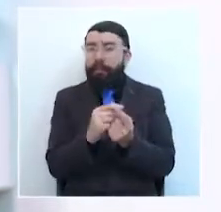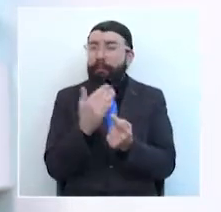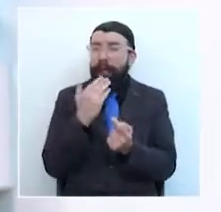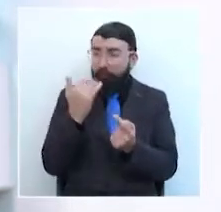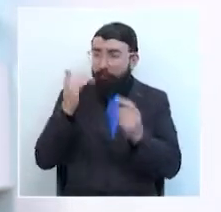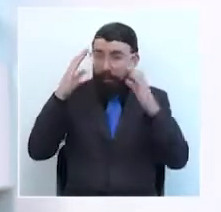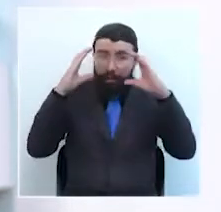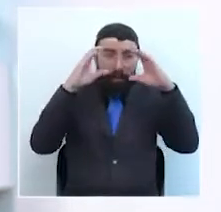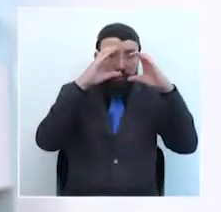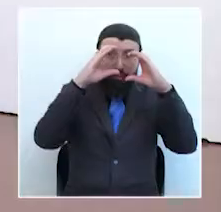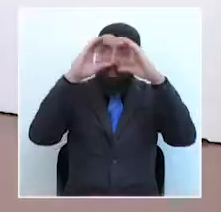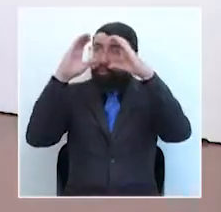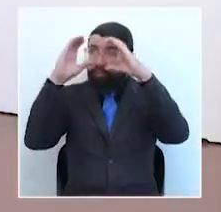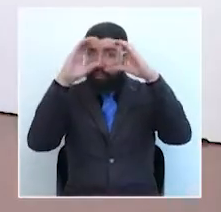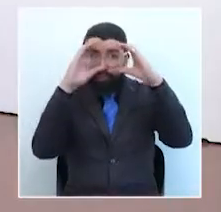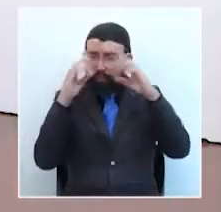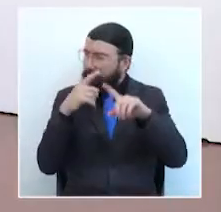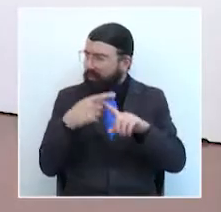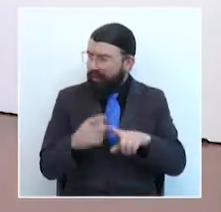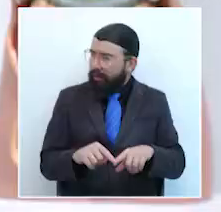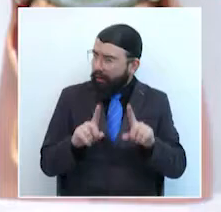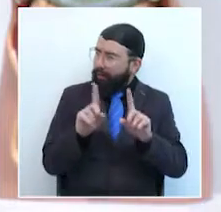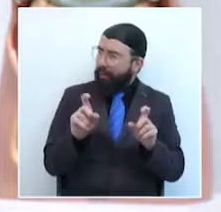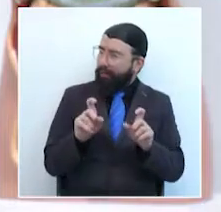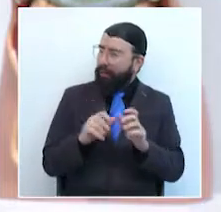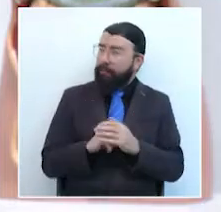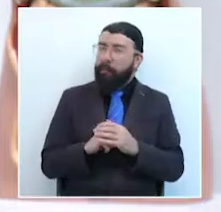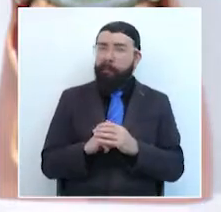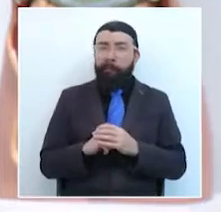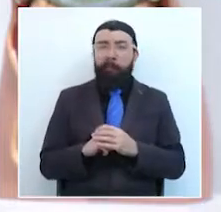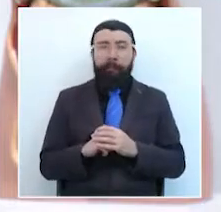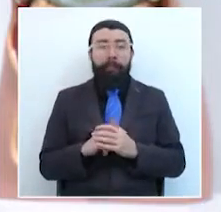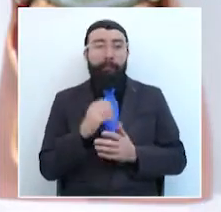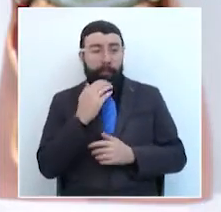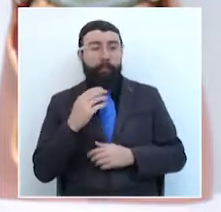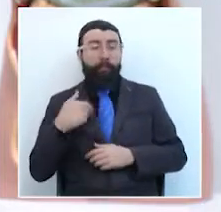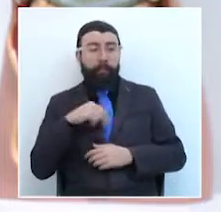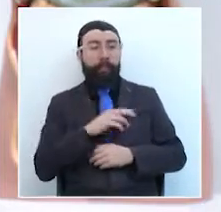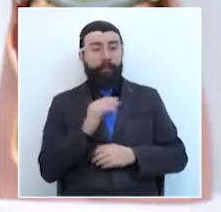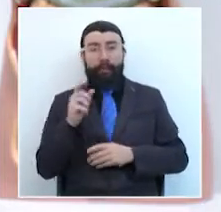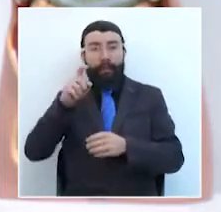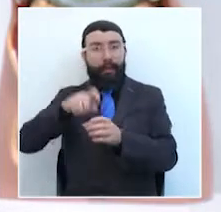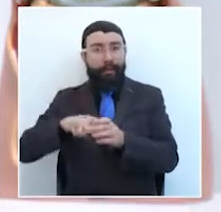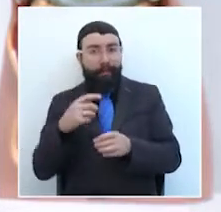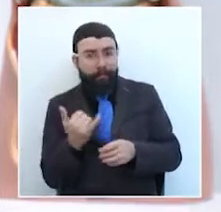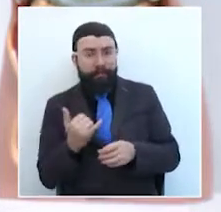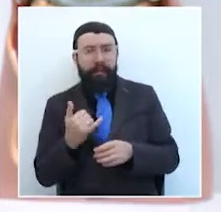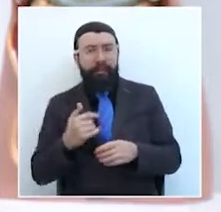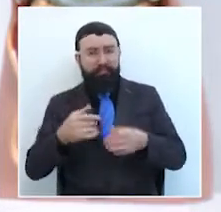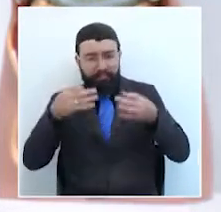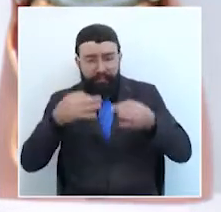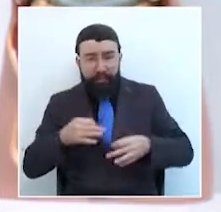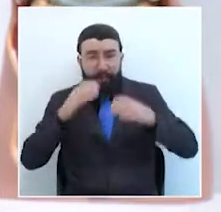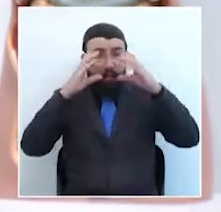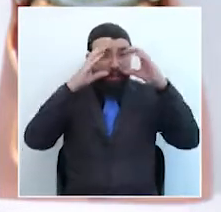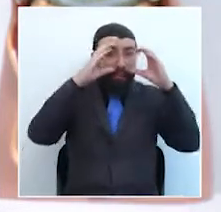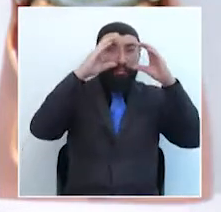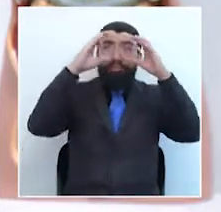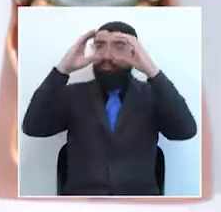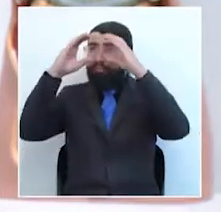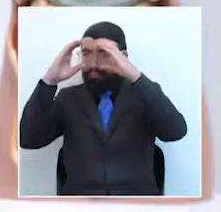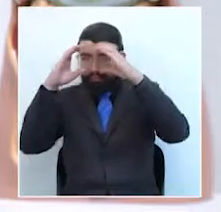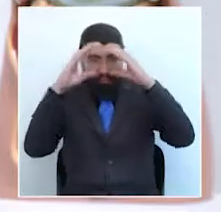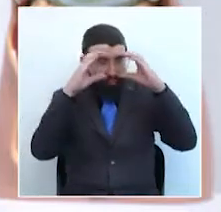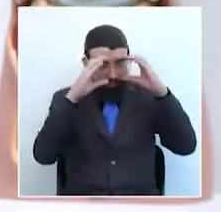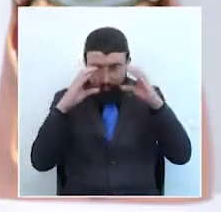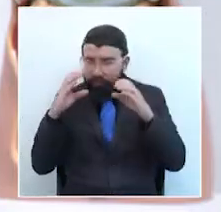sirve para otros inclusive nosotros manejamos el mindfulness con realidad virtual porque también tiene esa